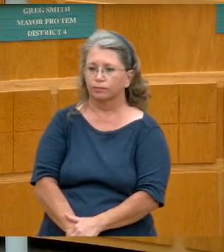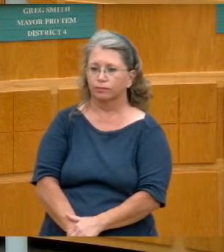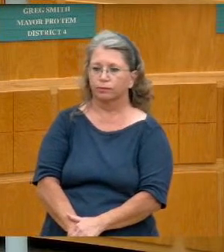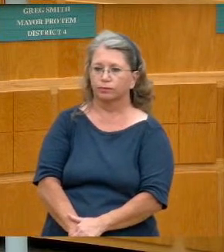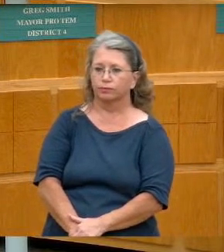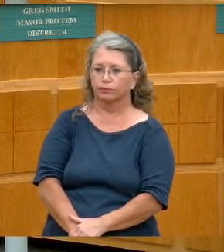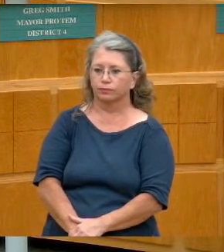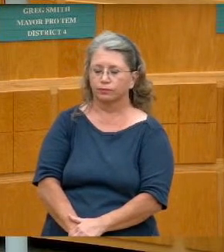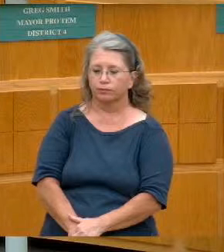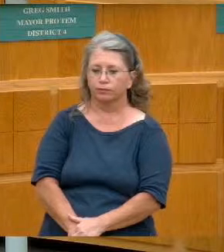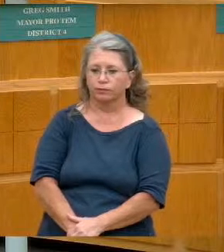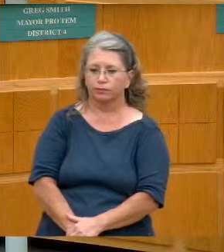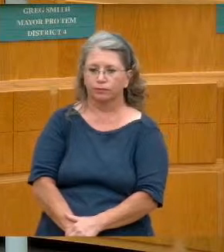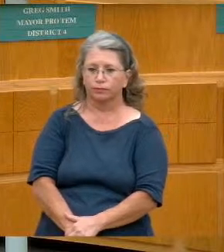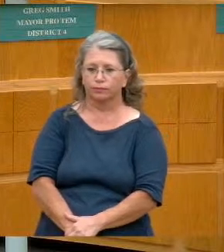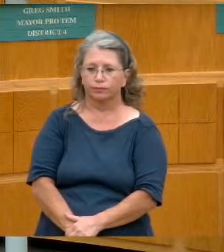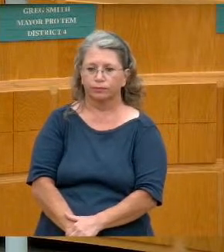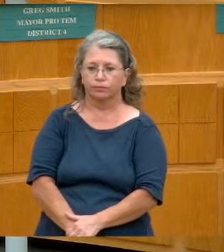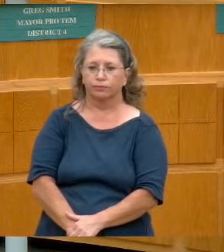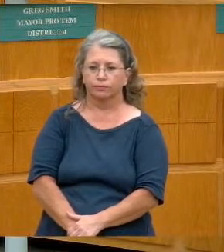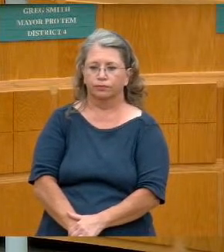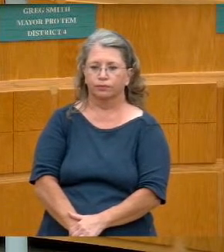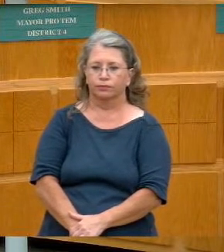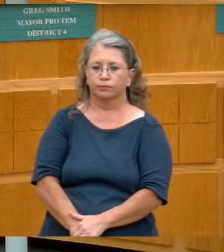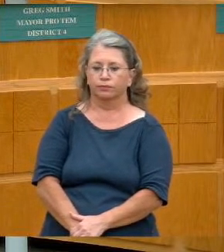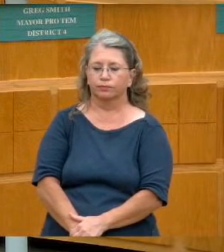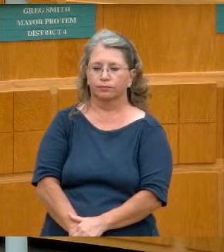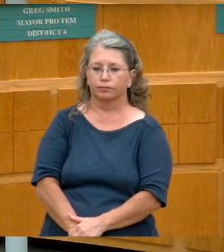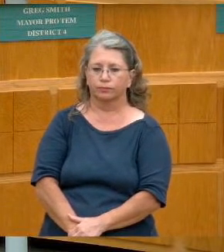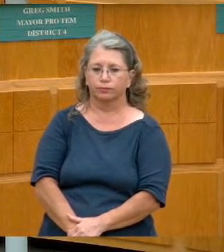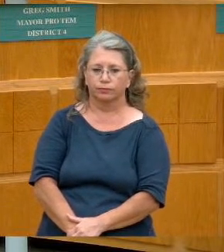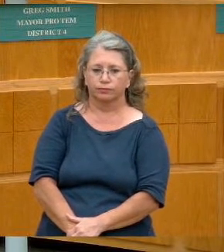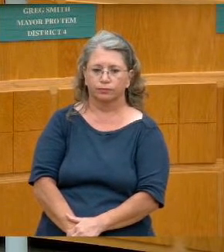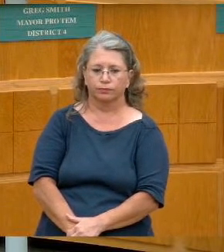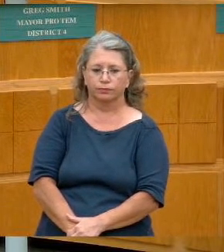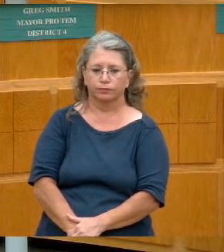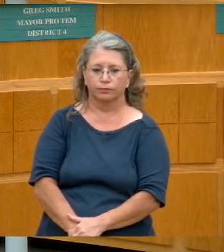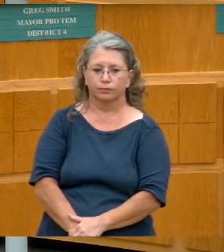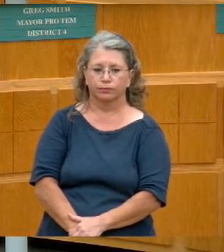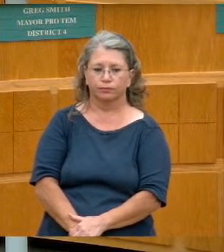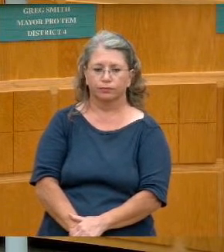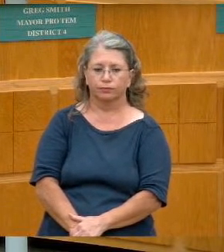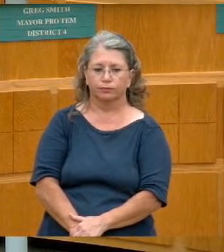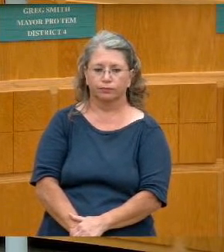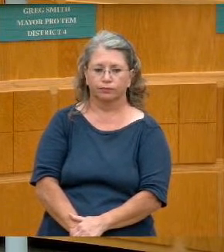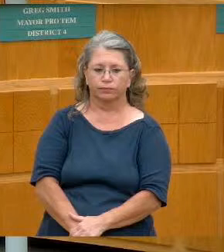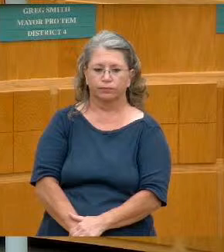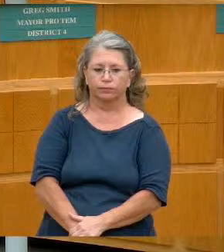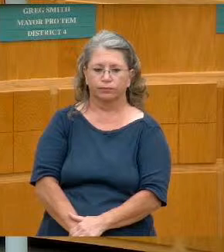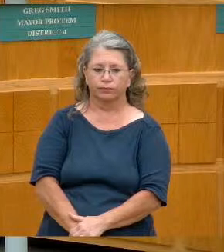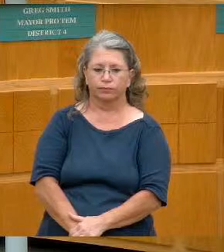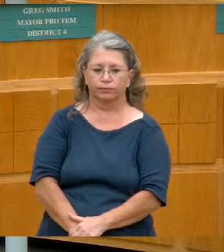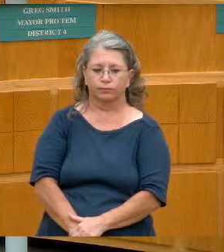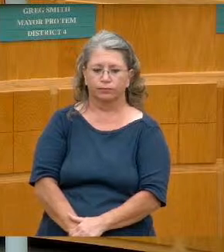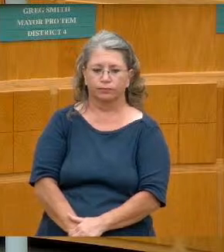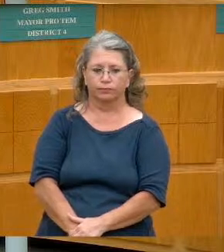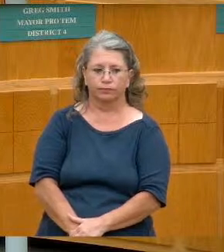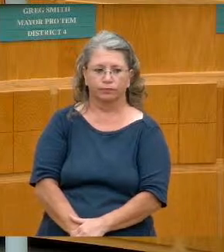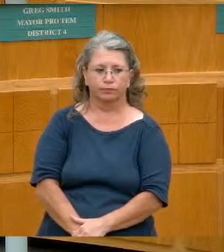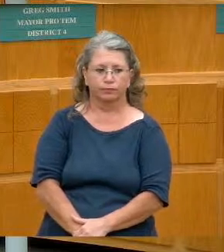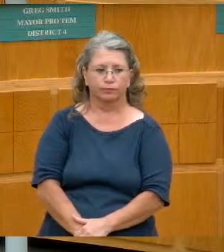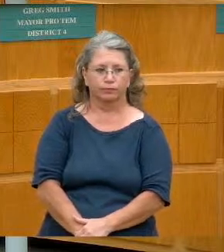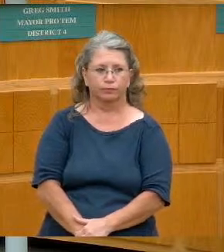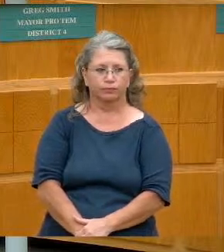estado están implementando la utilización del cubrebocas de manera obligatoria. El día de hoy aún no cuento con una orden para la utilización del cubrebocas, pero voy a